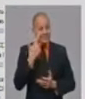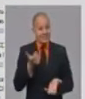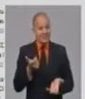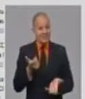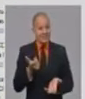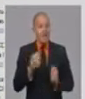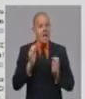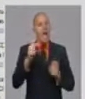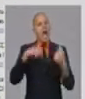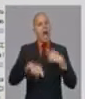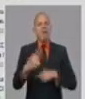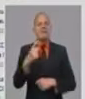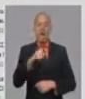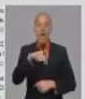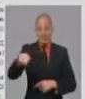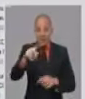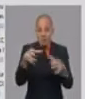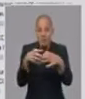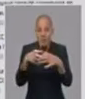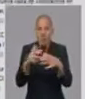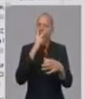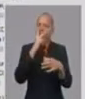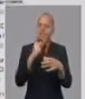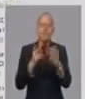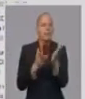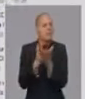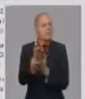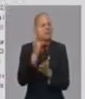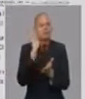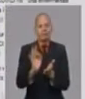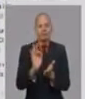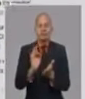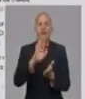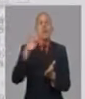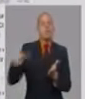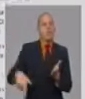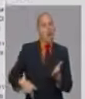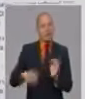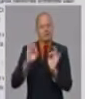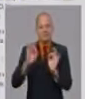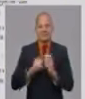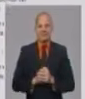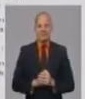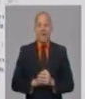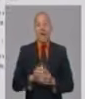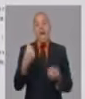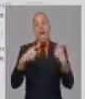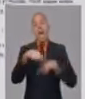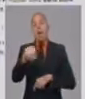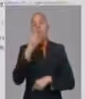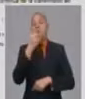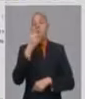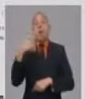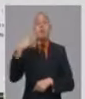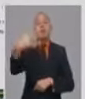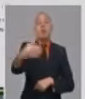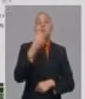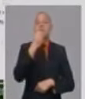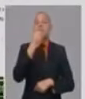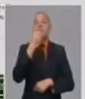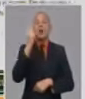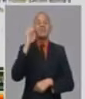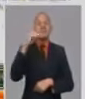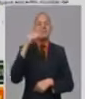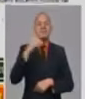atención muy especializada, para no decir en otros casos ya muy extremos, diálisis y otros temas, para lo cual tenemos